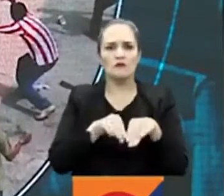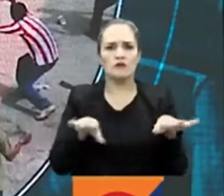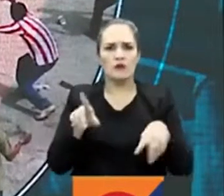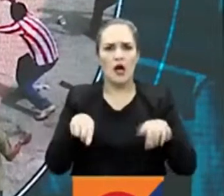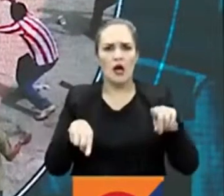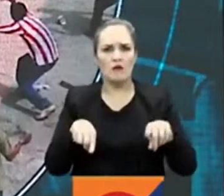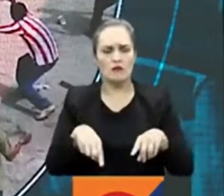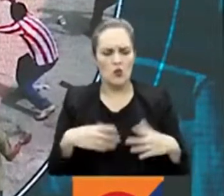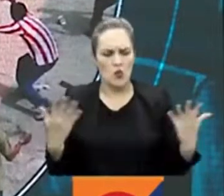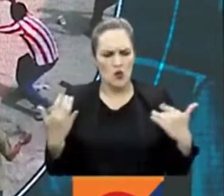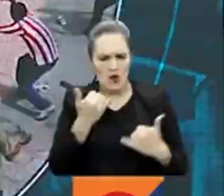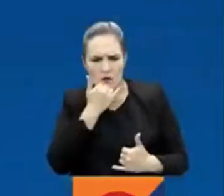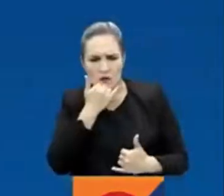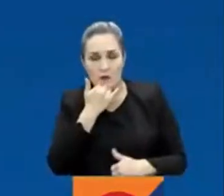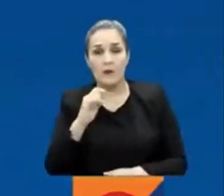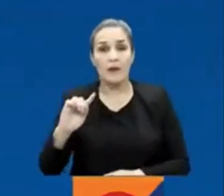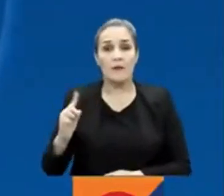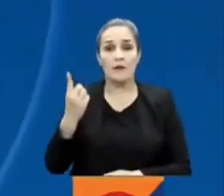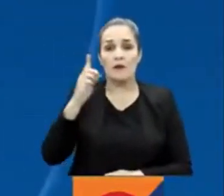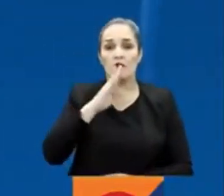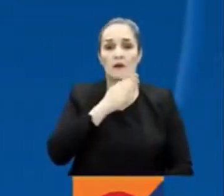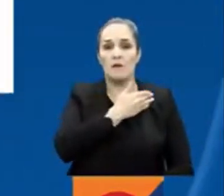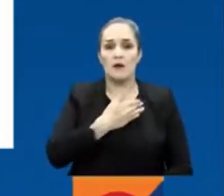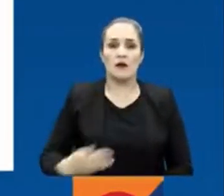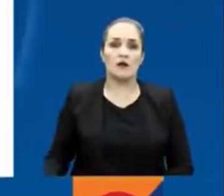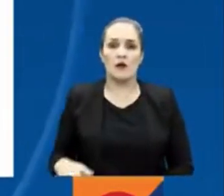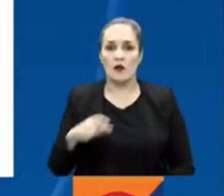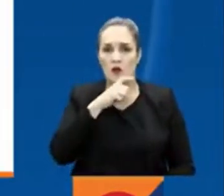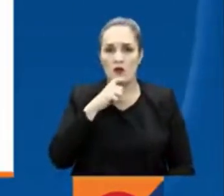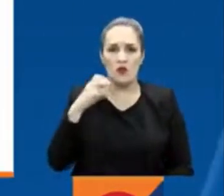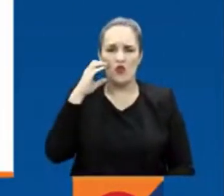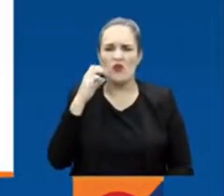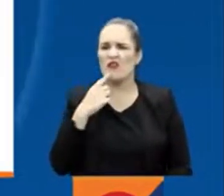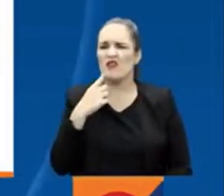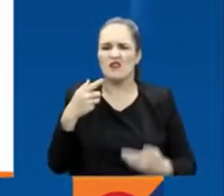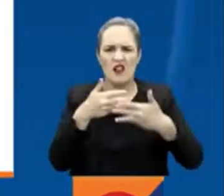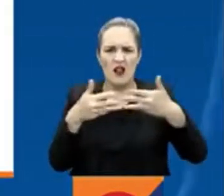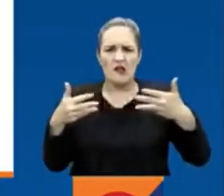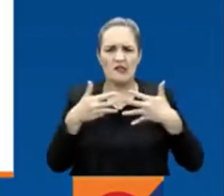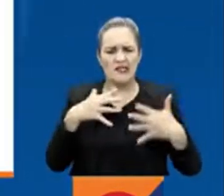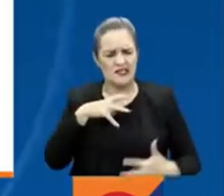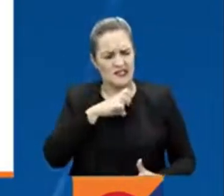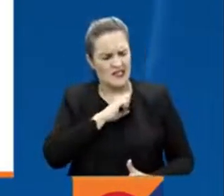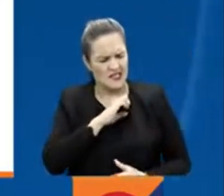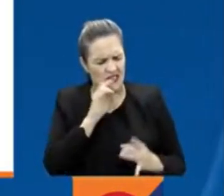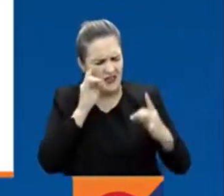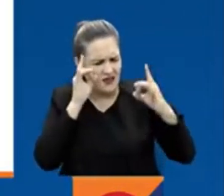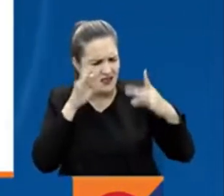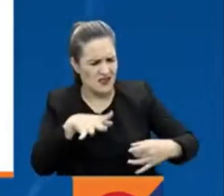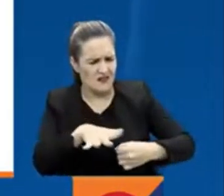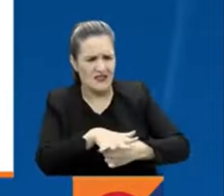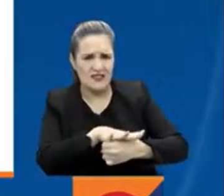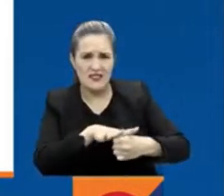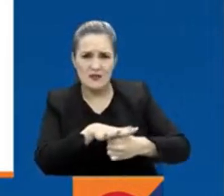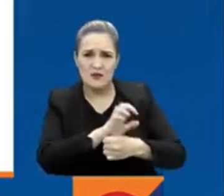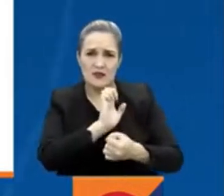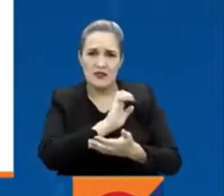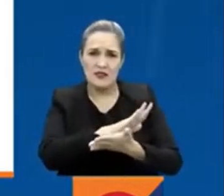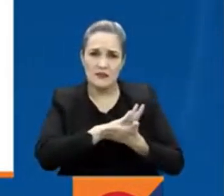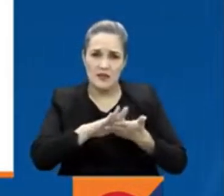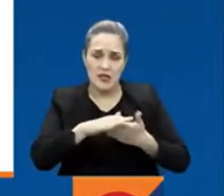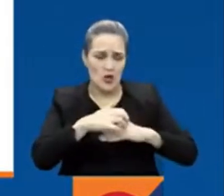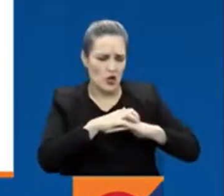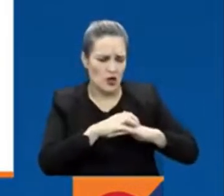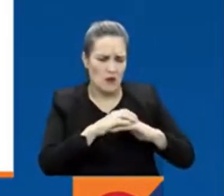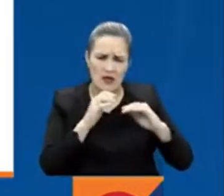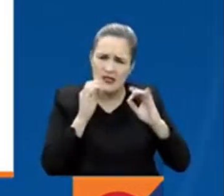sucedido. Comenzamos con el trino del presidente Iván Duque. Abro comillas. Sentimos la terrible tragedia registrada en el Espinal Tolima durante